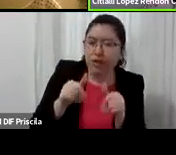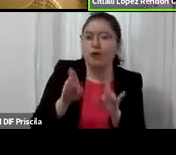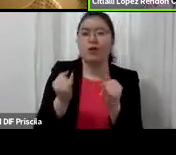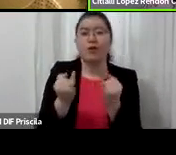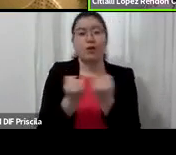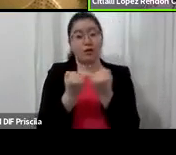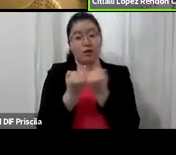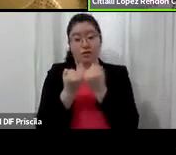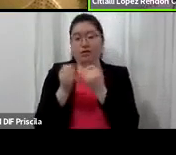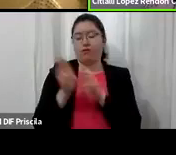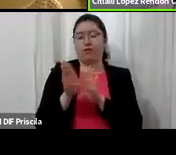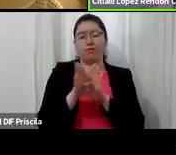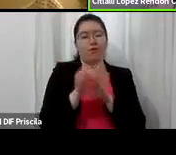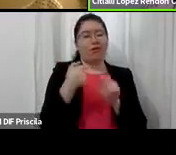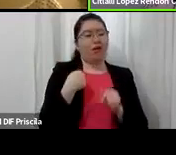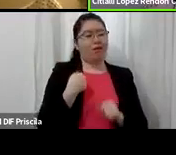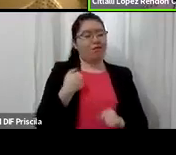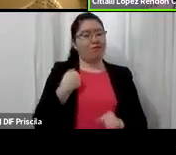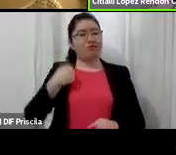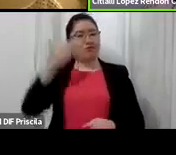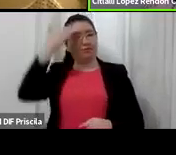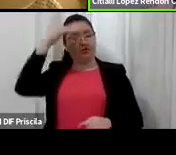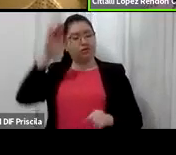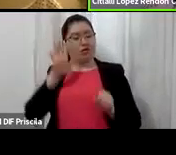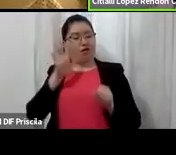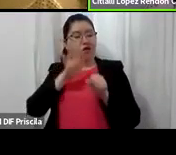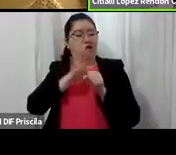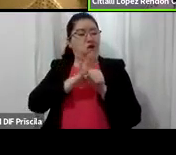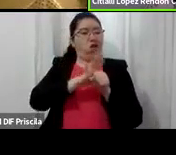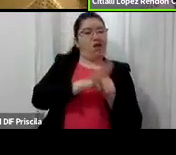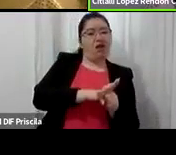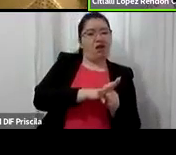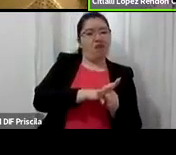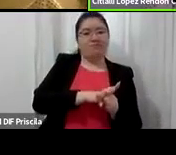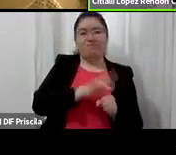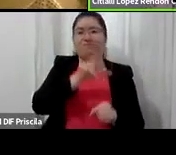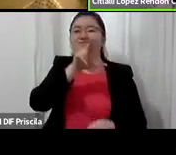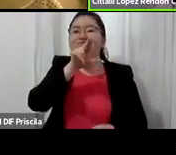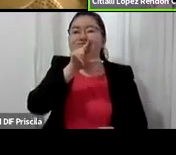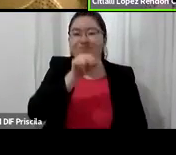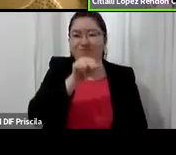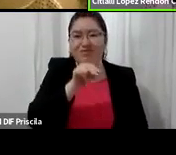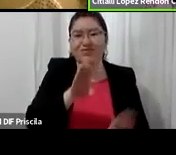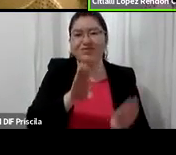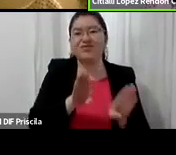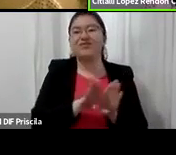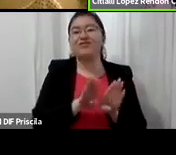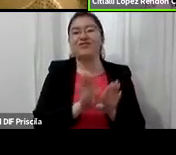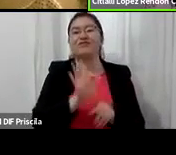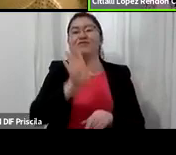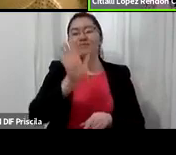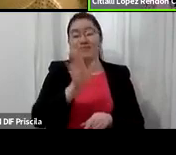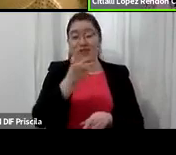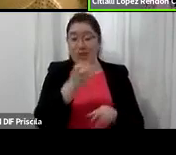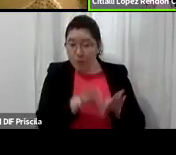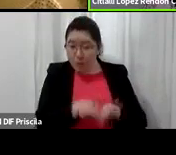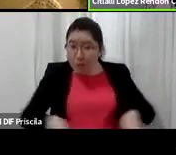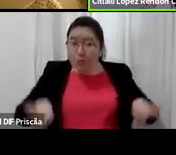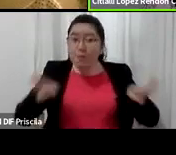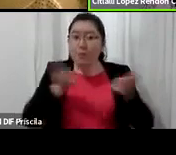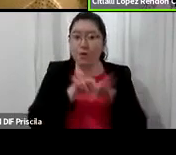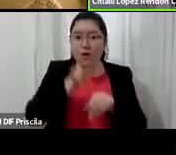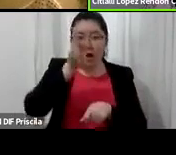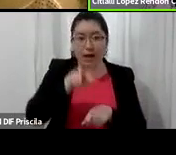aplasta a otra o conquista a otra o domina a otra, lo pensaríamos como elementos fundamentales para esta